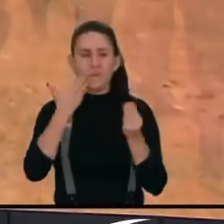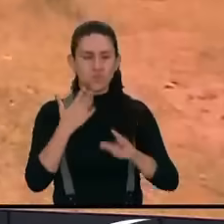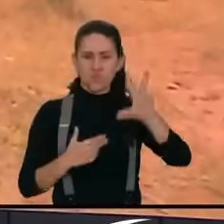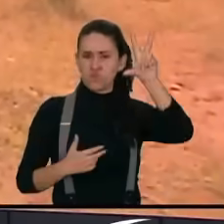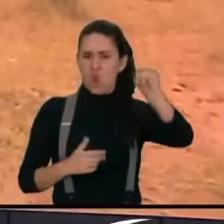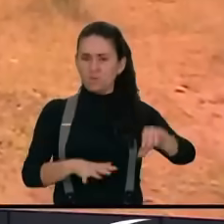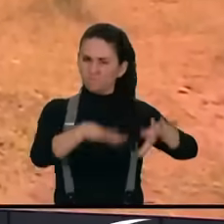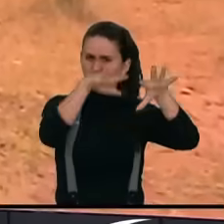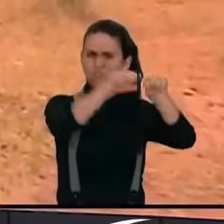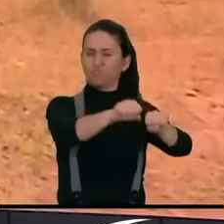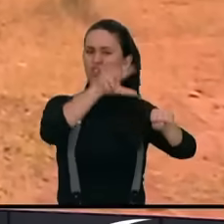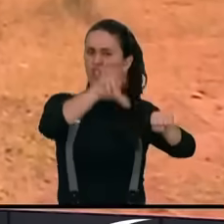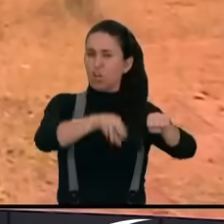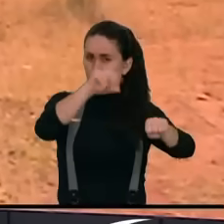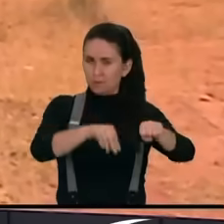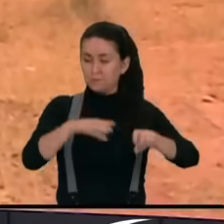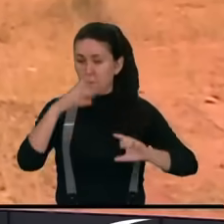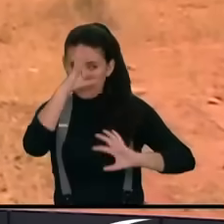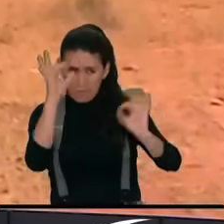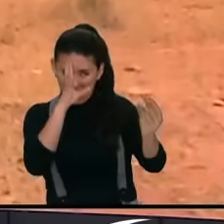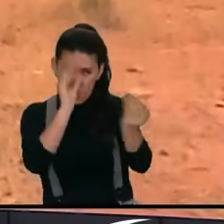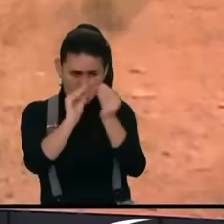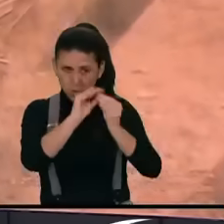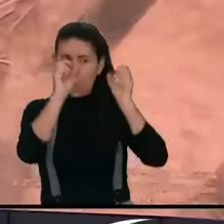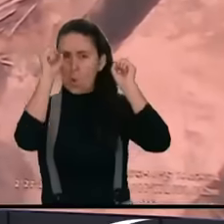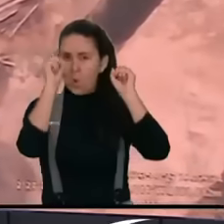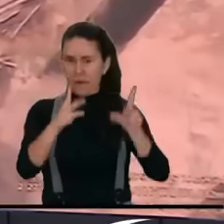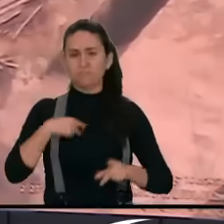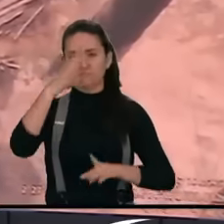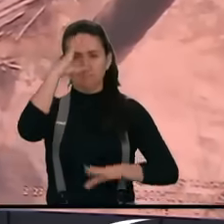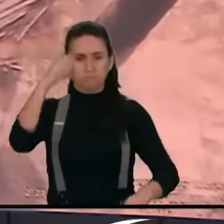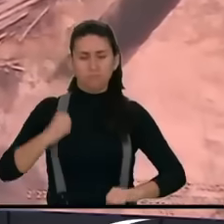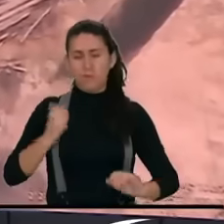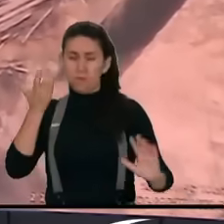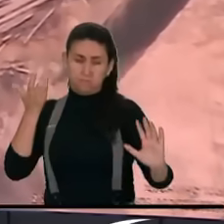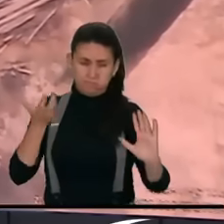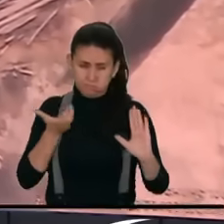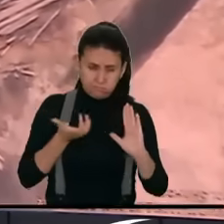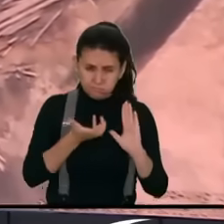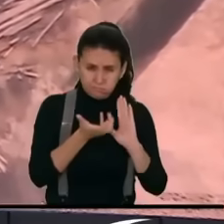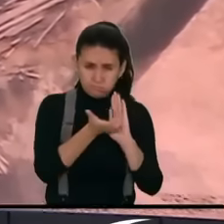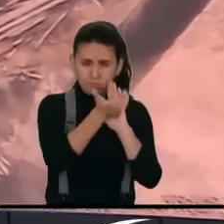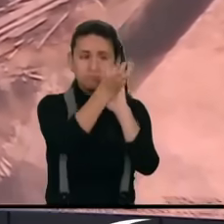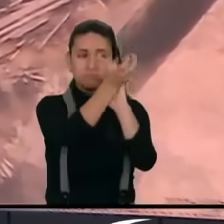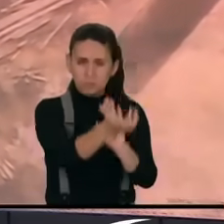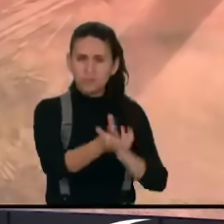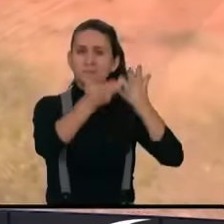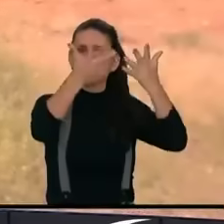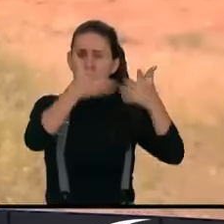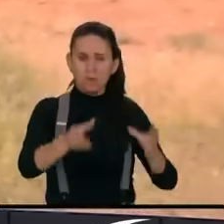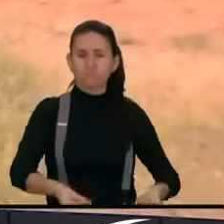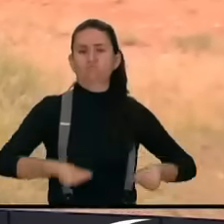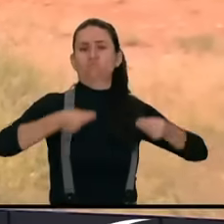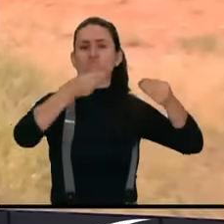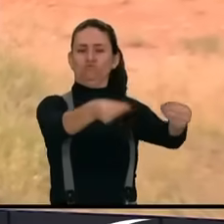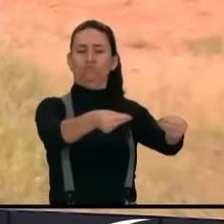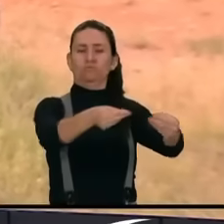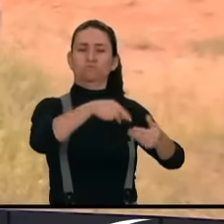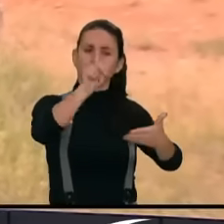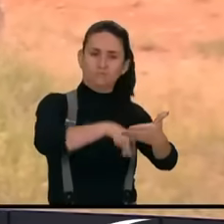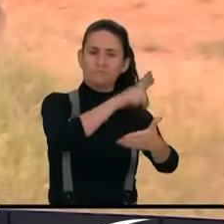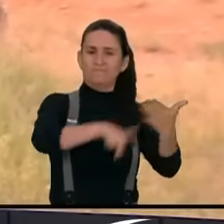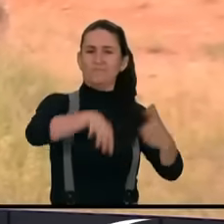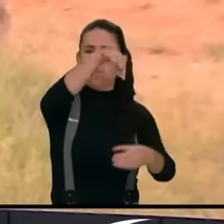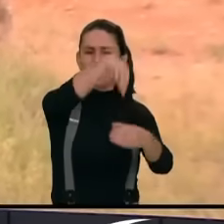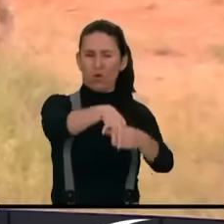Plan Democracia. Al inicio del operativo, el comandante de las fuerzas militares hizo una fuerte arenga a sus hombres sobre su misión